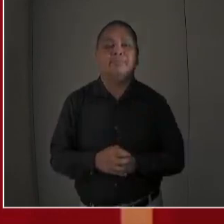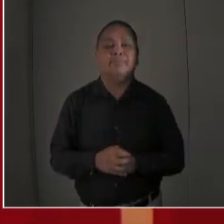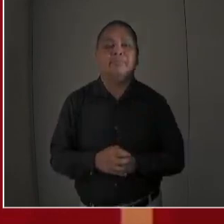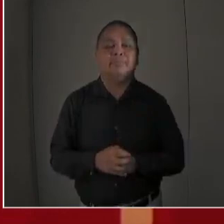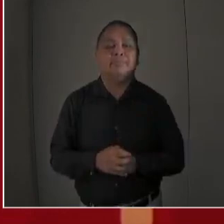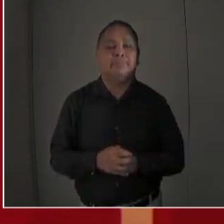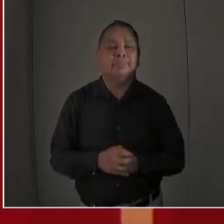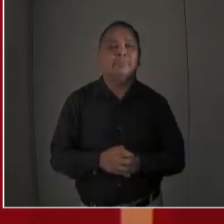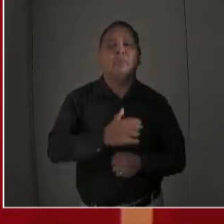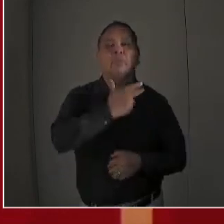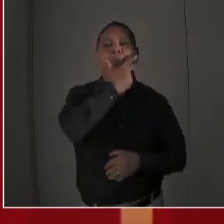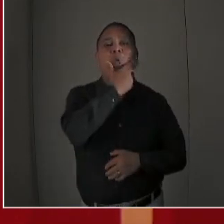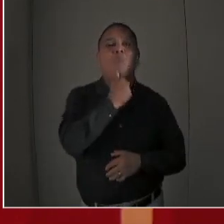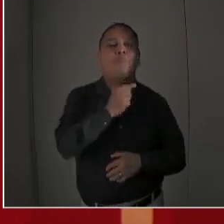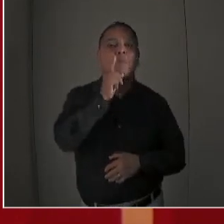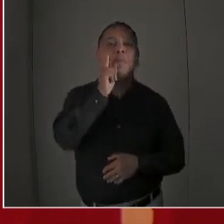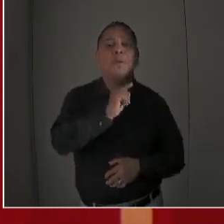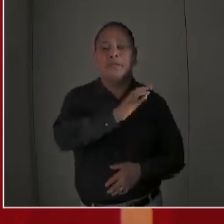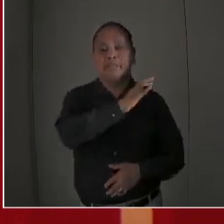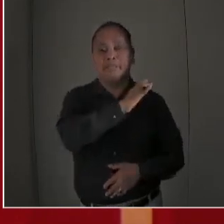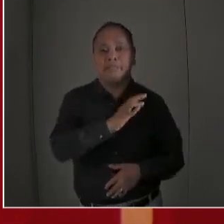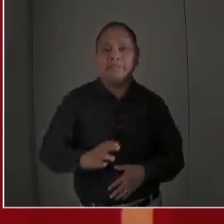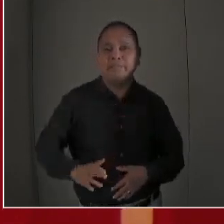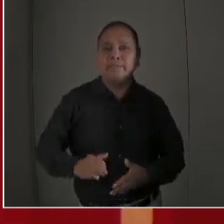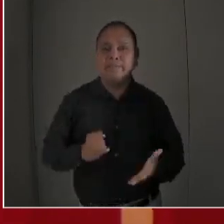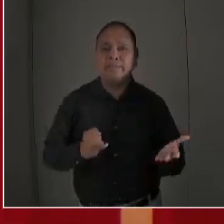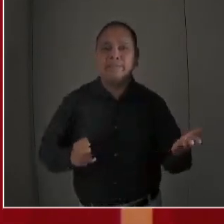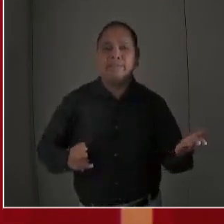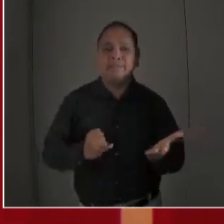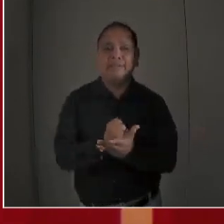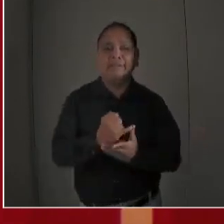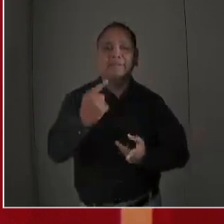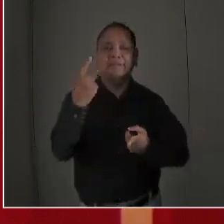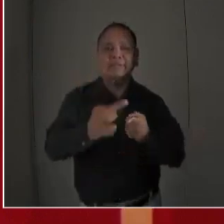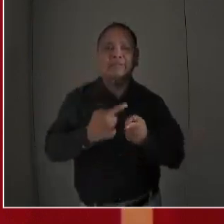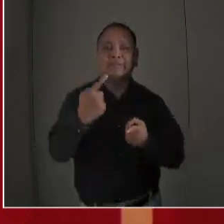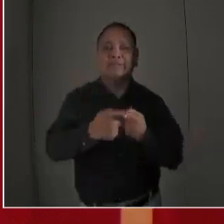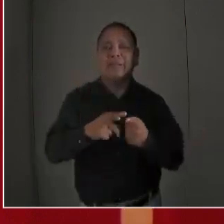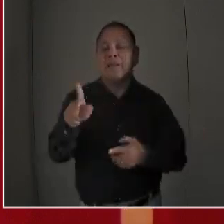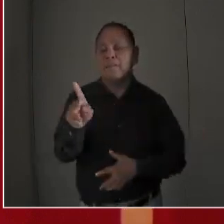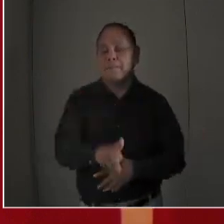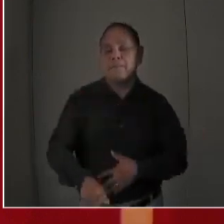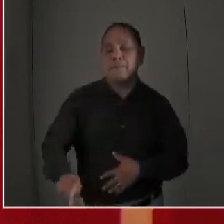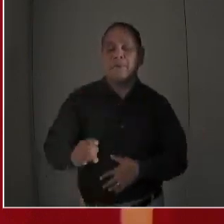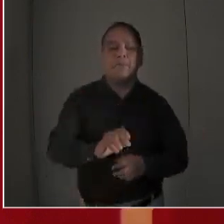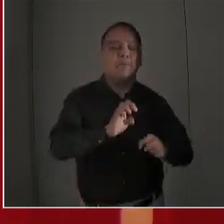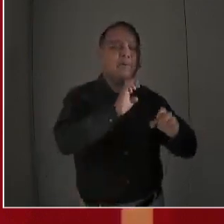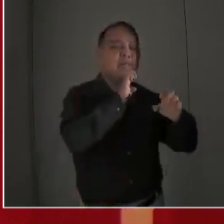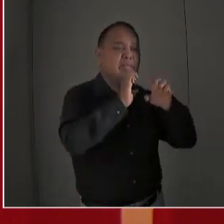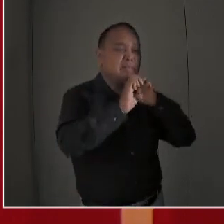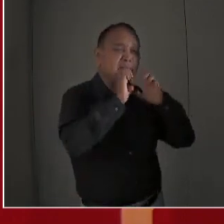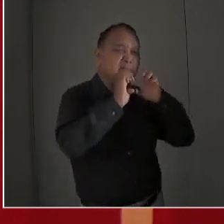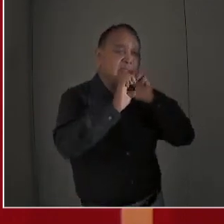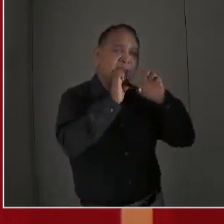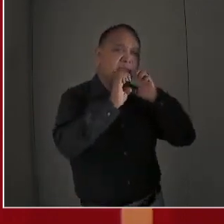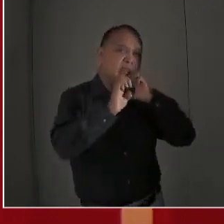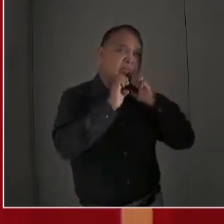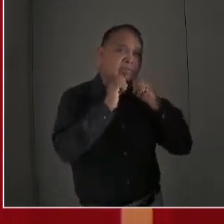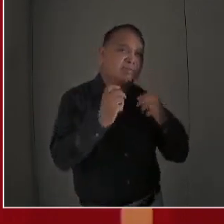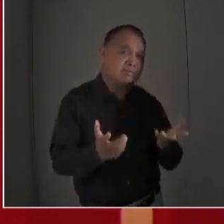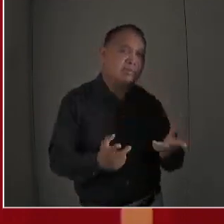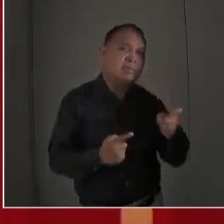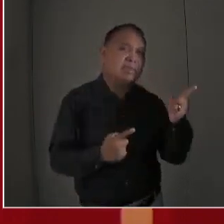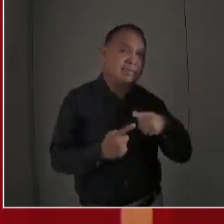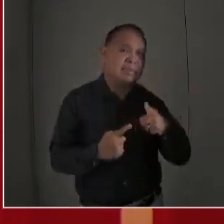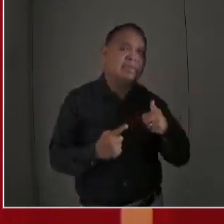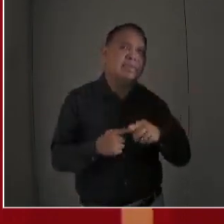las candidatas sean decididos por el pueblo a través de las encuestas. Tenemos una tarea